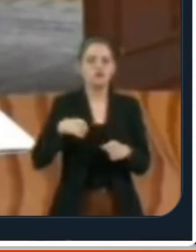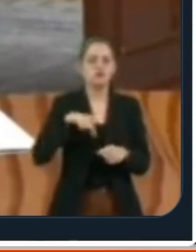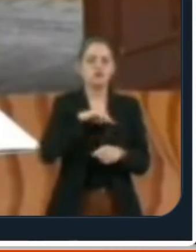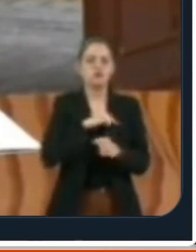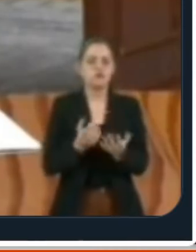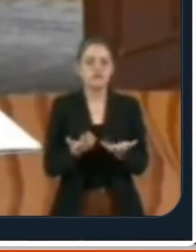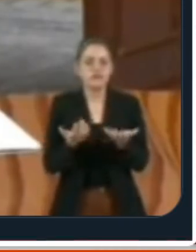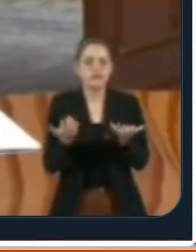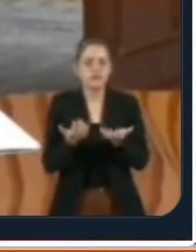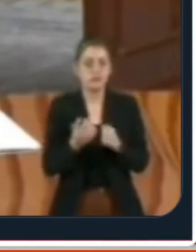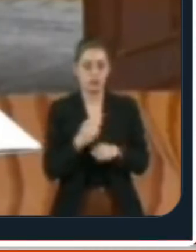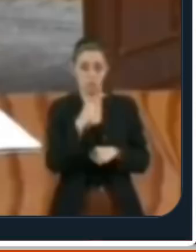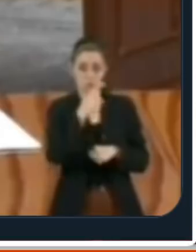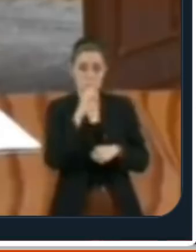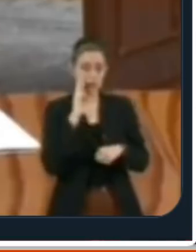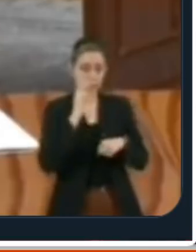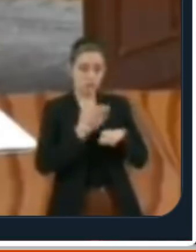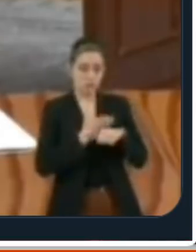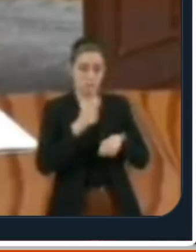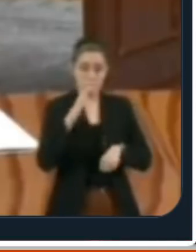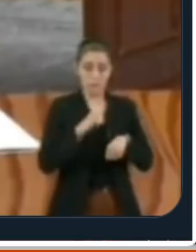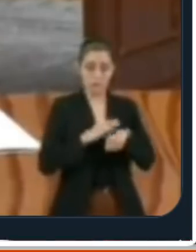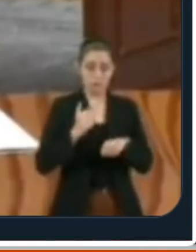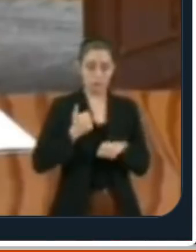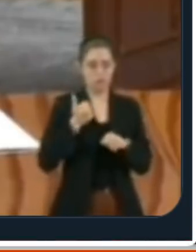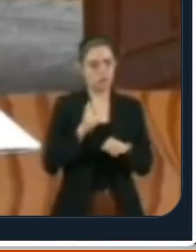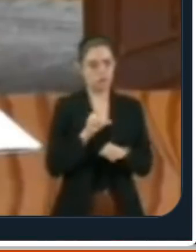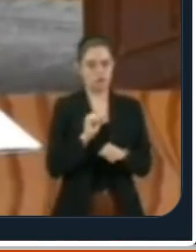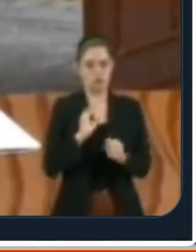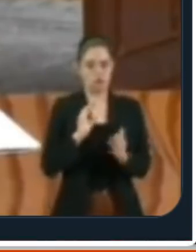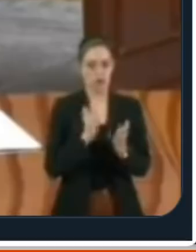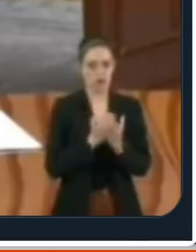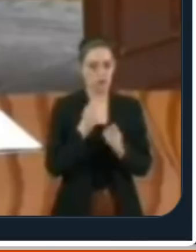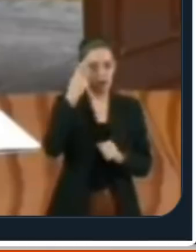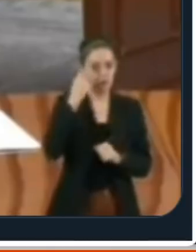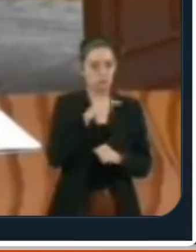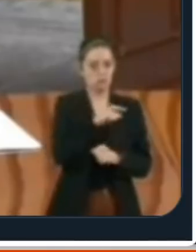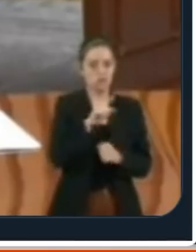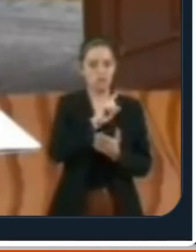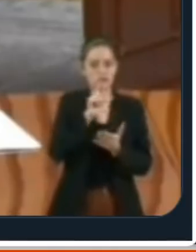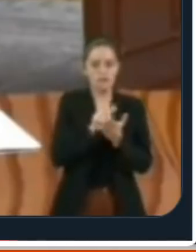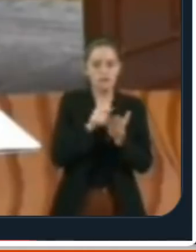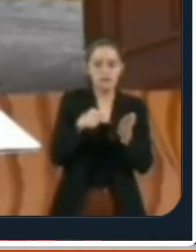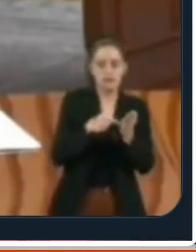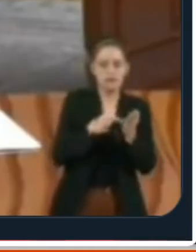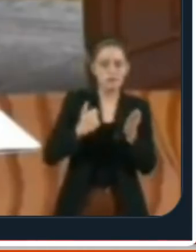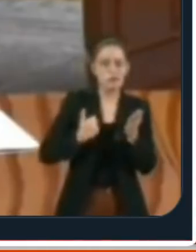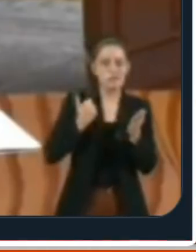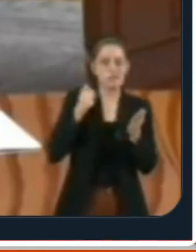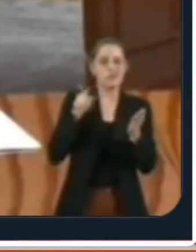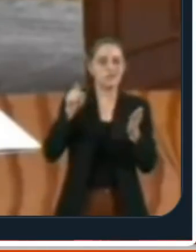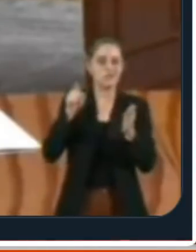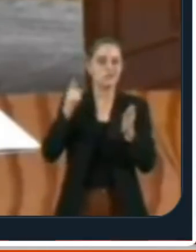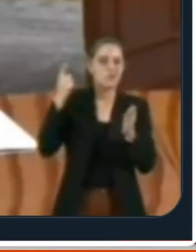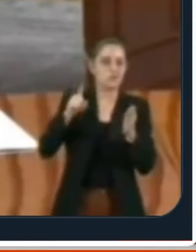impidiendo sobrepasar sus competencias y extralimitarse en la interpretación y aplicación de